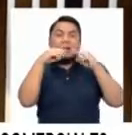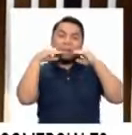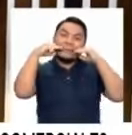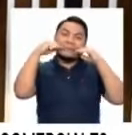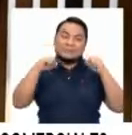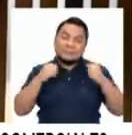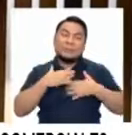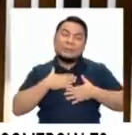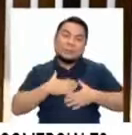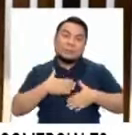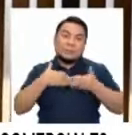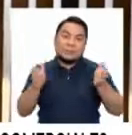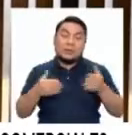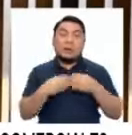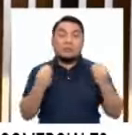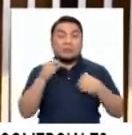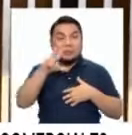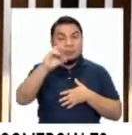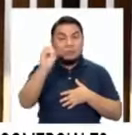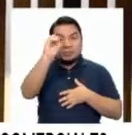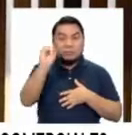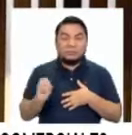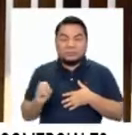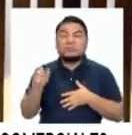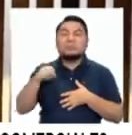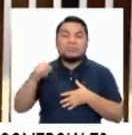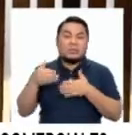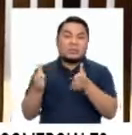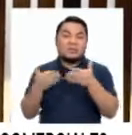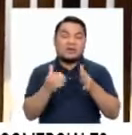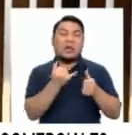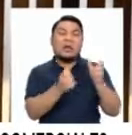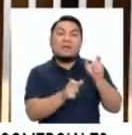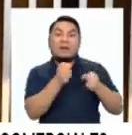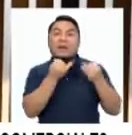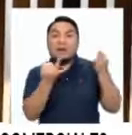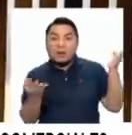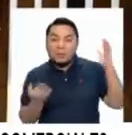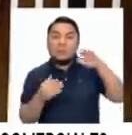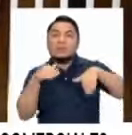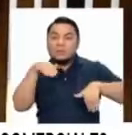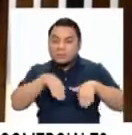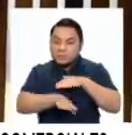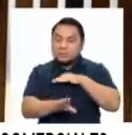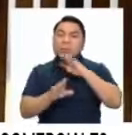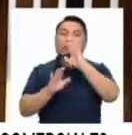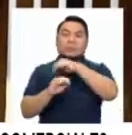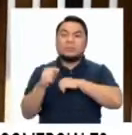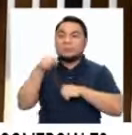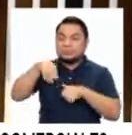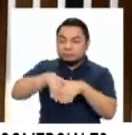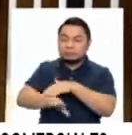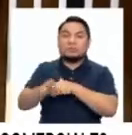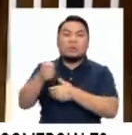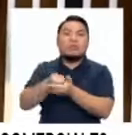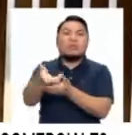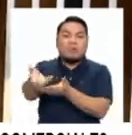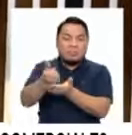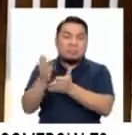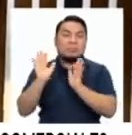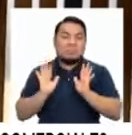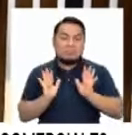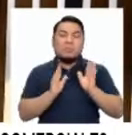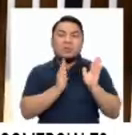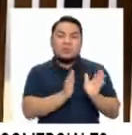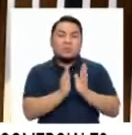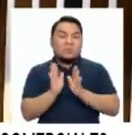porque el 30% de comerciantes sí lo hicieron, y también algunos clientes que con cautela han ingresado a esta zona. En el siguiente informe vamos